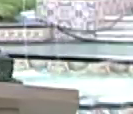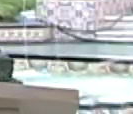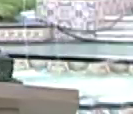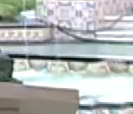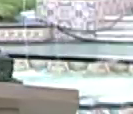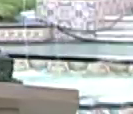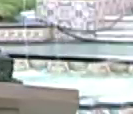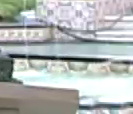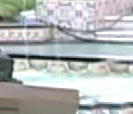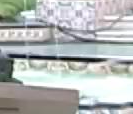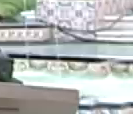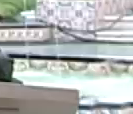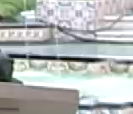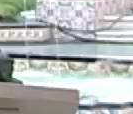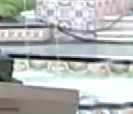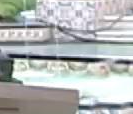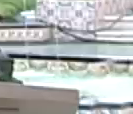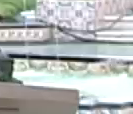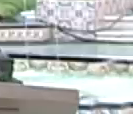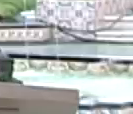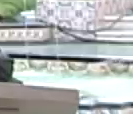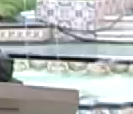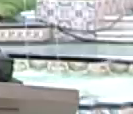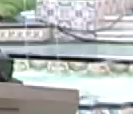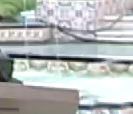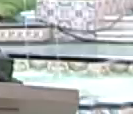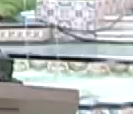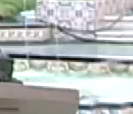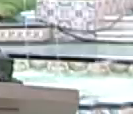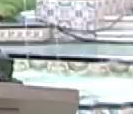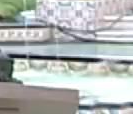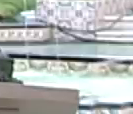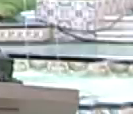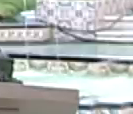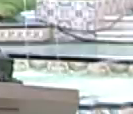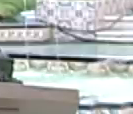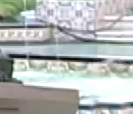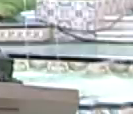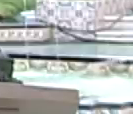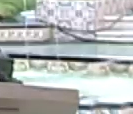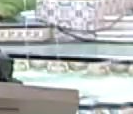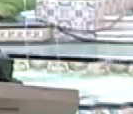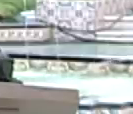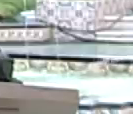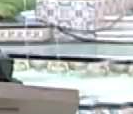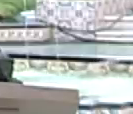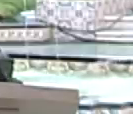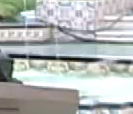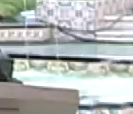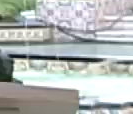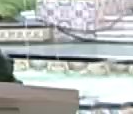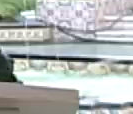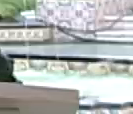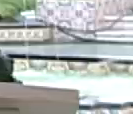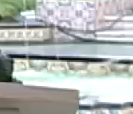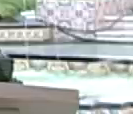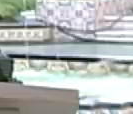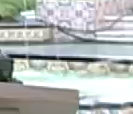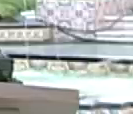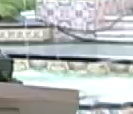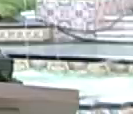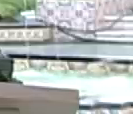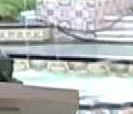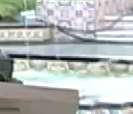también actualizar las cifras en el mundo. Fíjense el número que muestra hoy